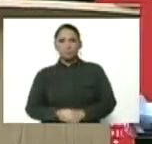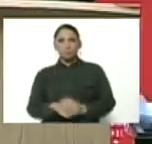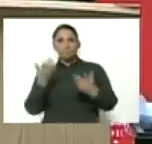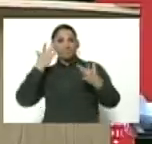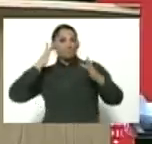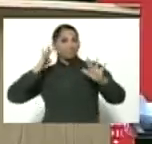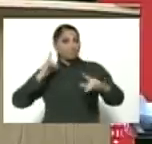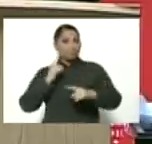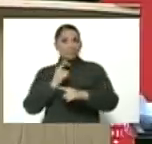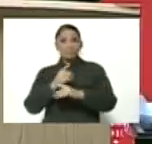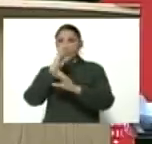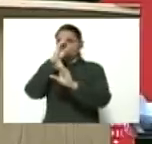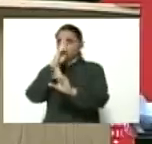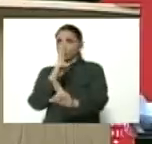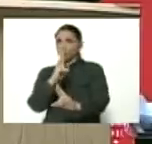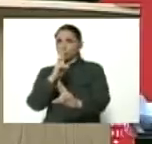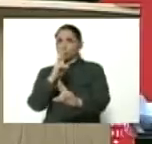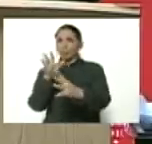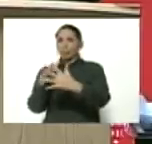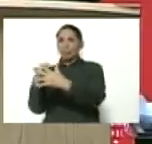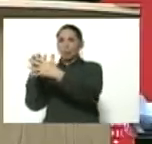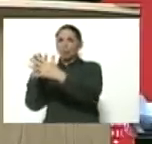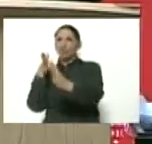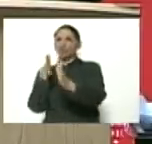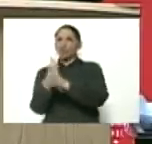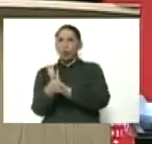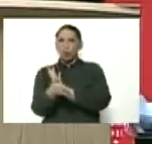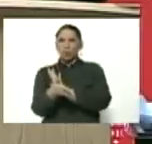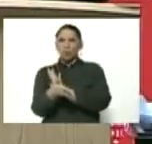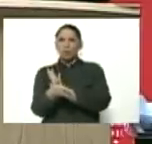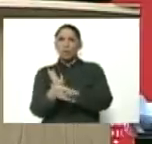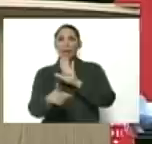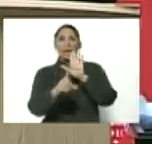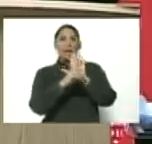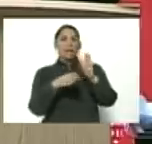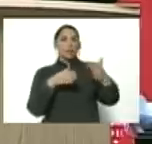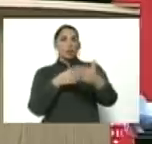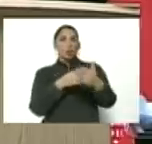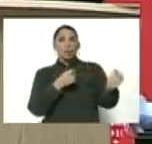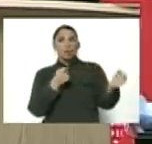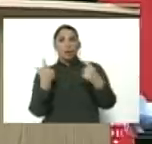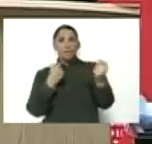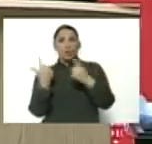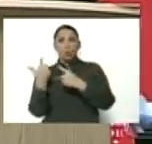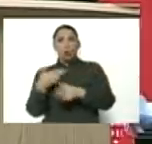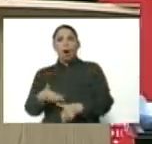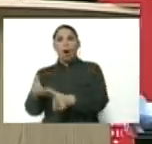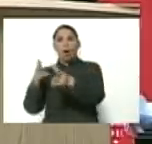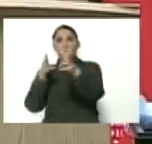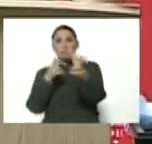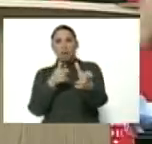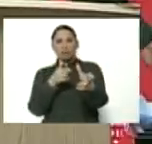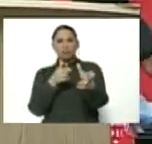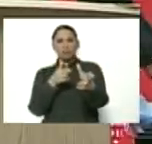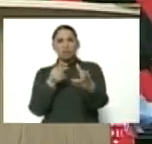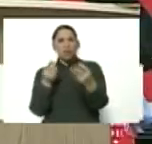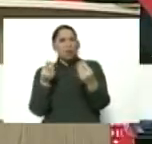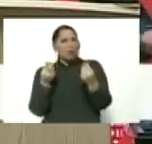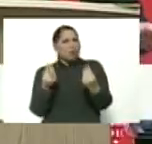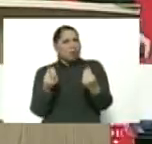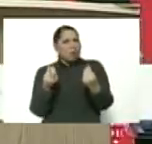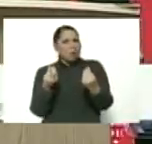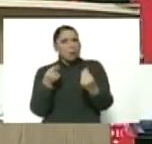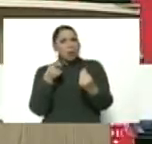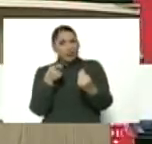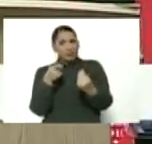supone debe ser respetado en Estados Unidos, que tiene que ver que es una ley contra el tráfico de armas. ¿Cómo es, si es